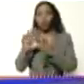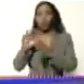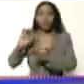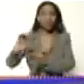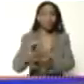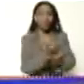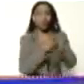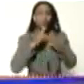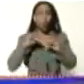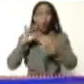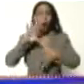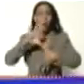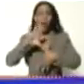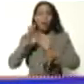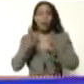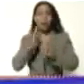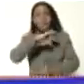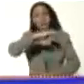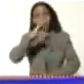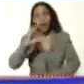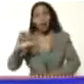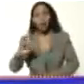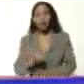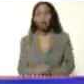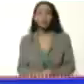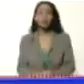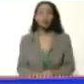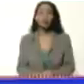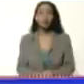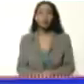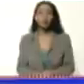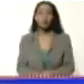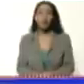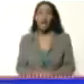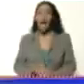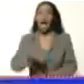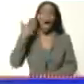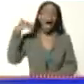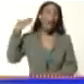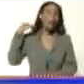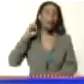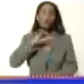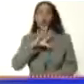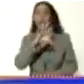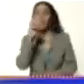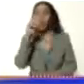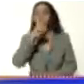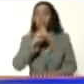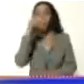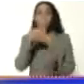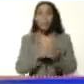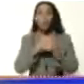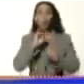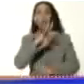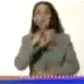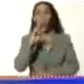América y el Caribe. hace 500 años en 1492